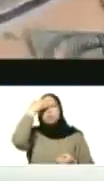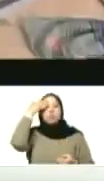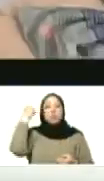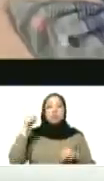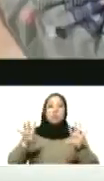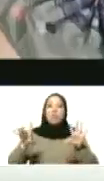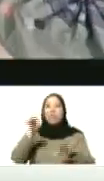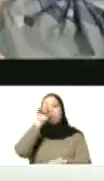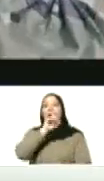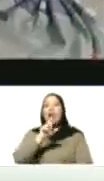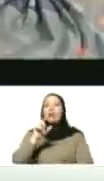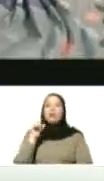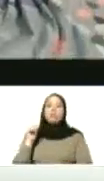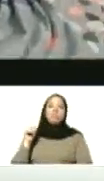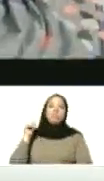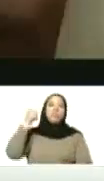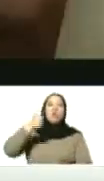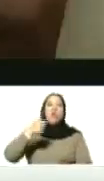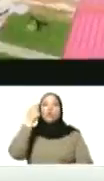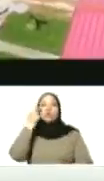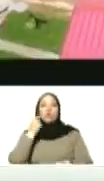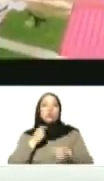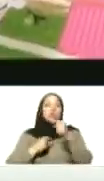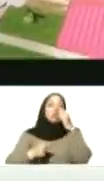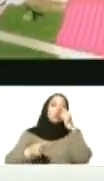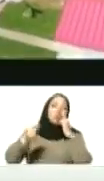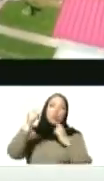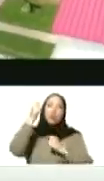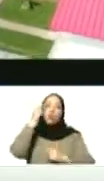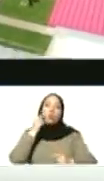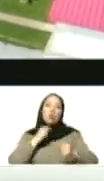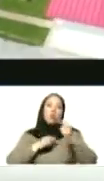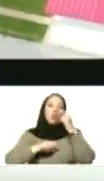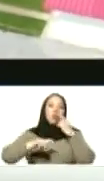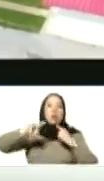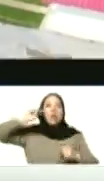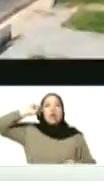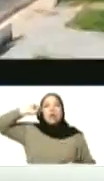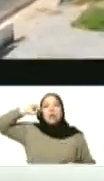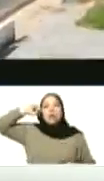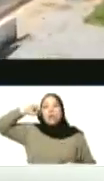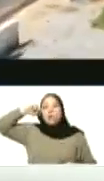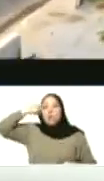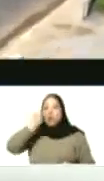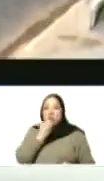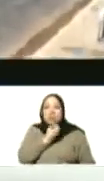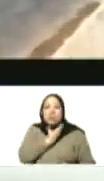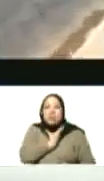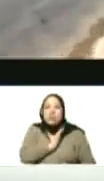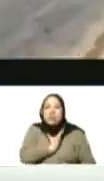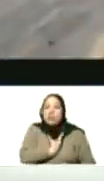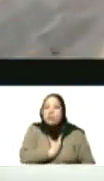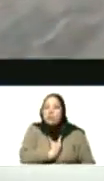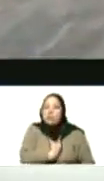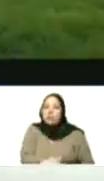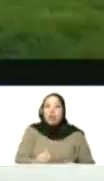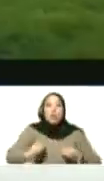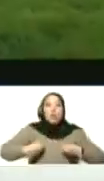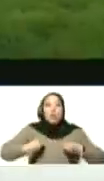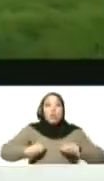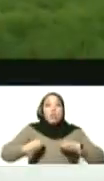después es capaz de llorar con ese recuerdo tan presente y vivo a su querida madre.